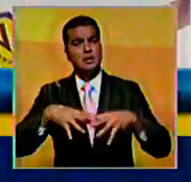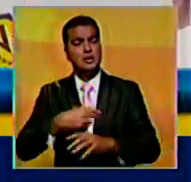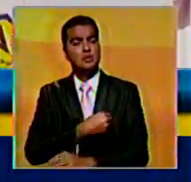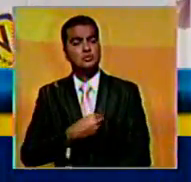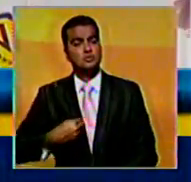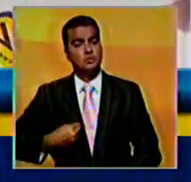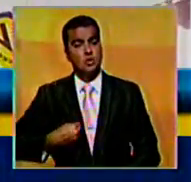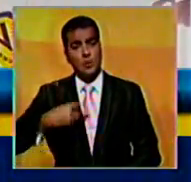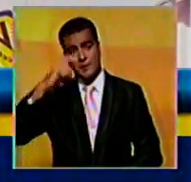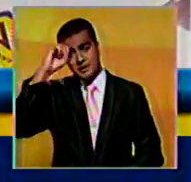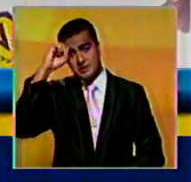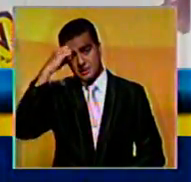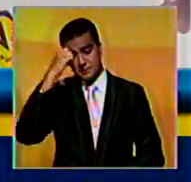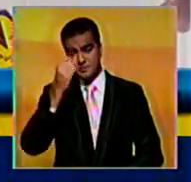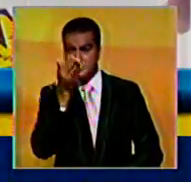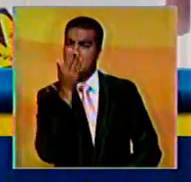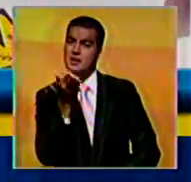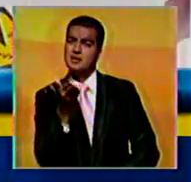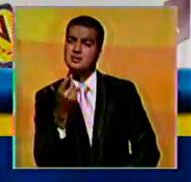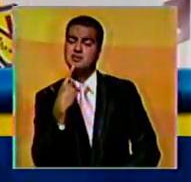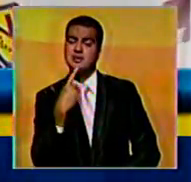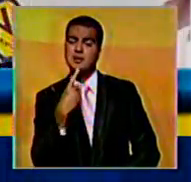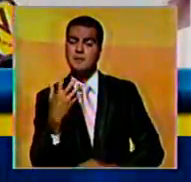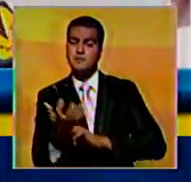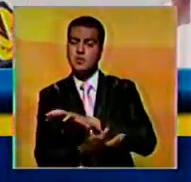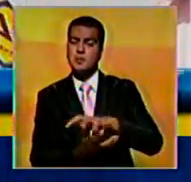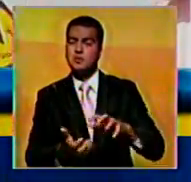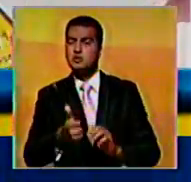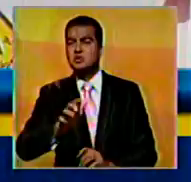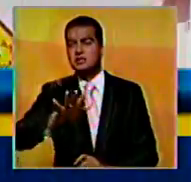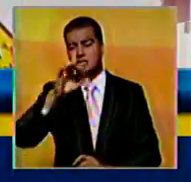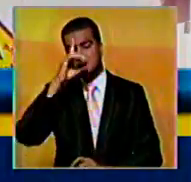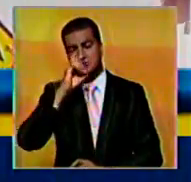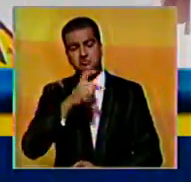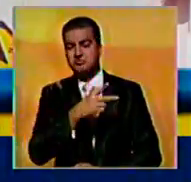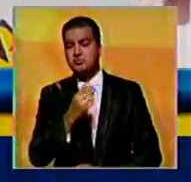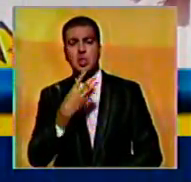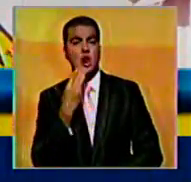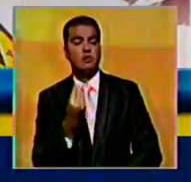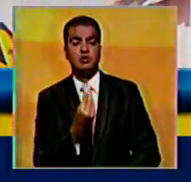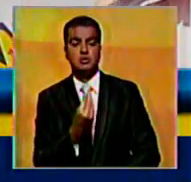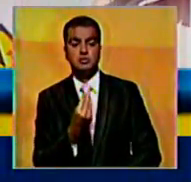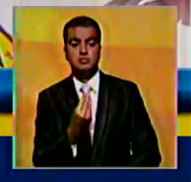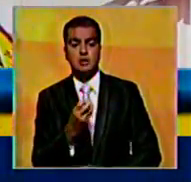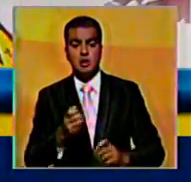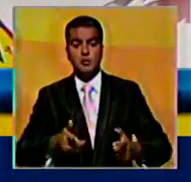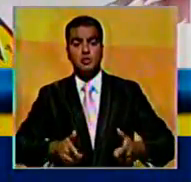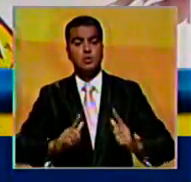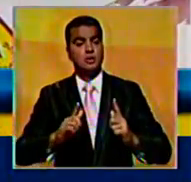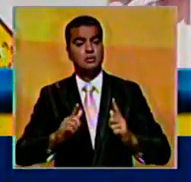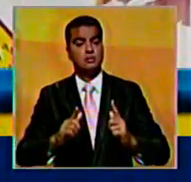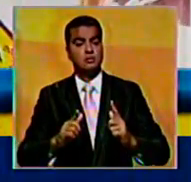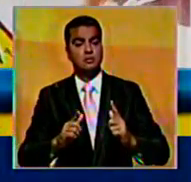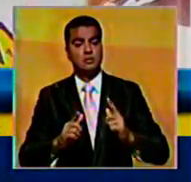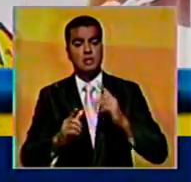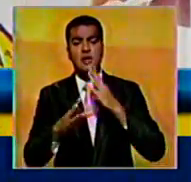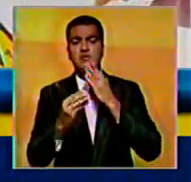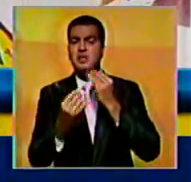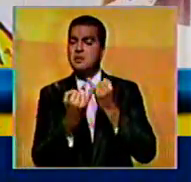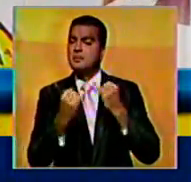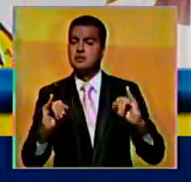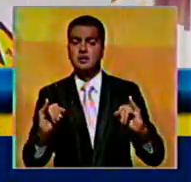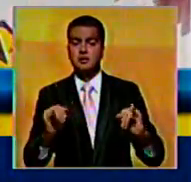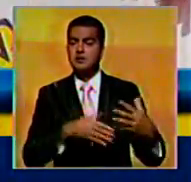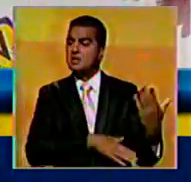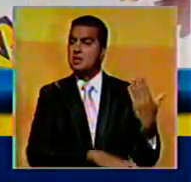Nosotros creemos que esa delincuencia es la consecuencia de 15 años de gobierno que no le ha dado a la juventud la oportunidad de emanciparse, de independizarse,